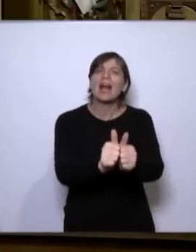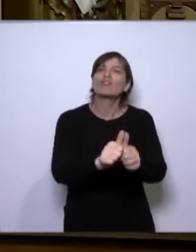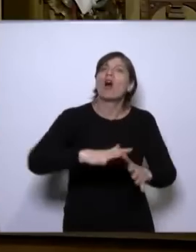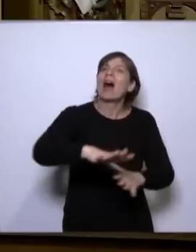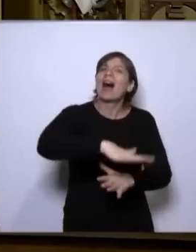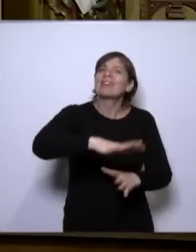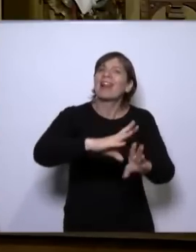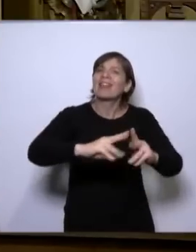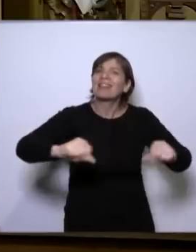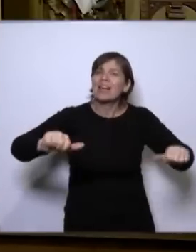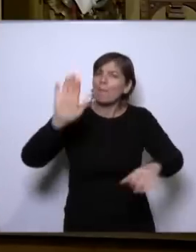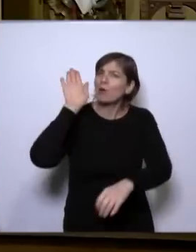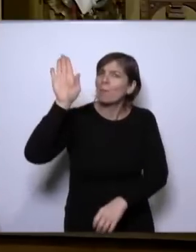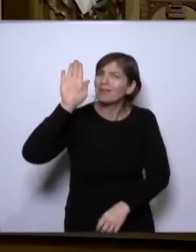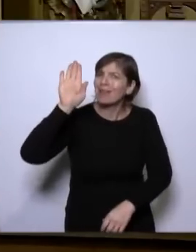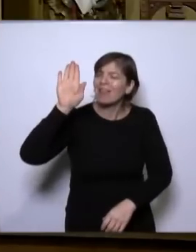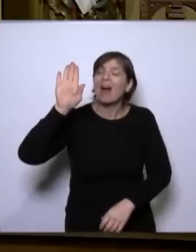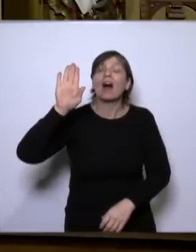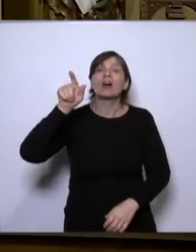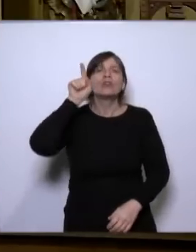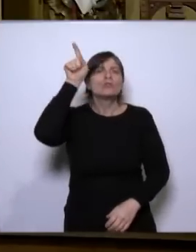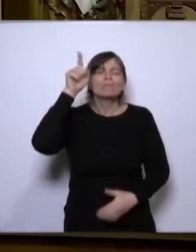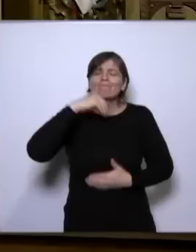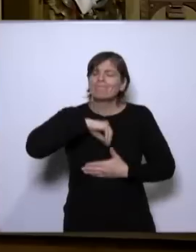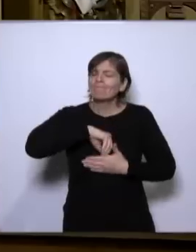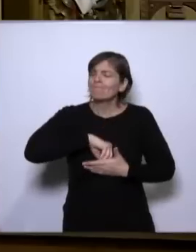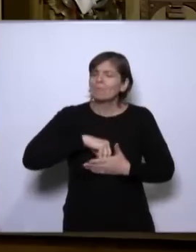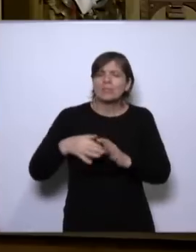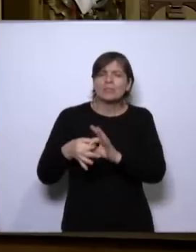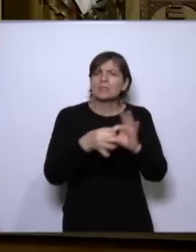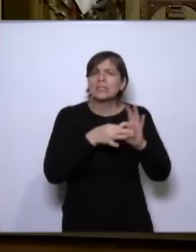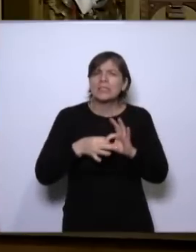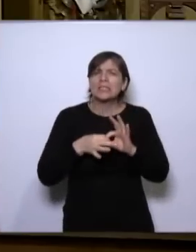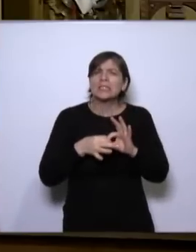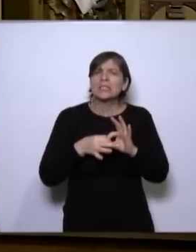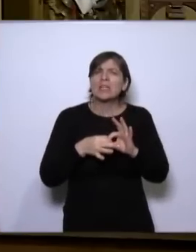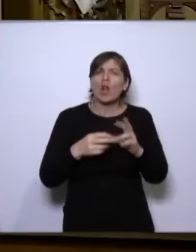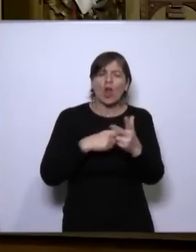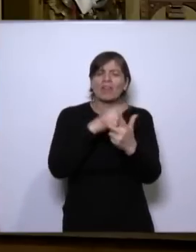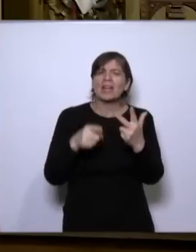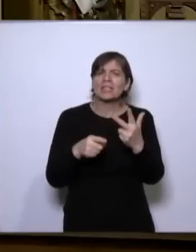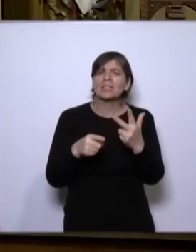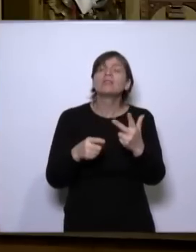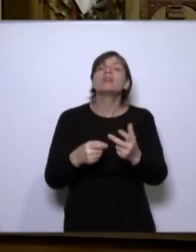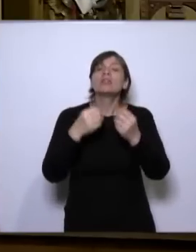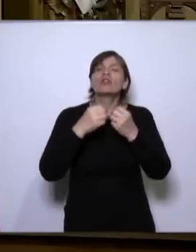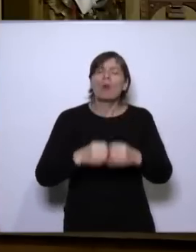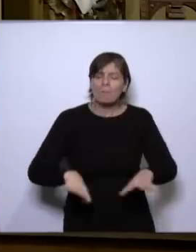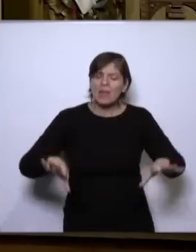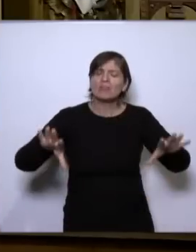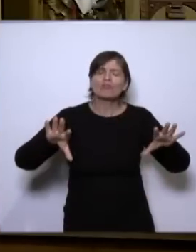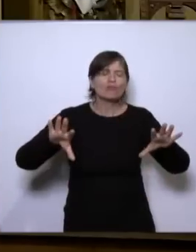tierra prometida, su ser más íntimo como Trinidad Santa y su fuente de